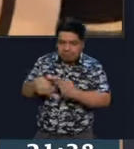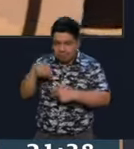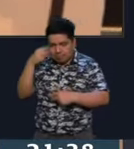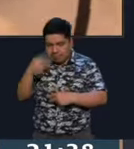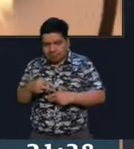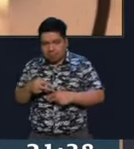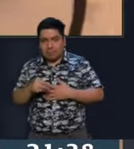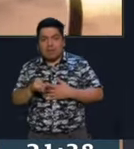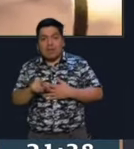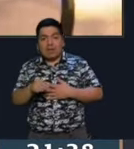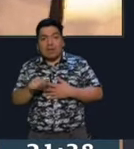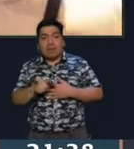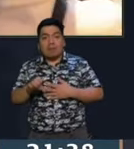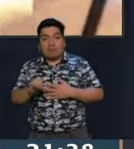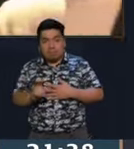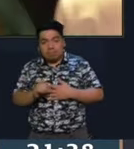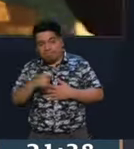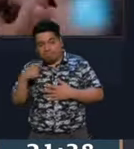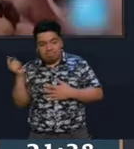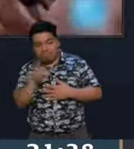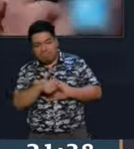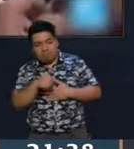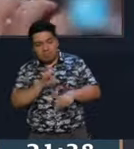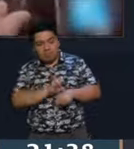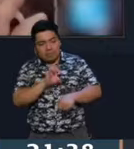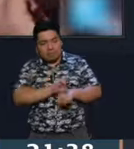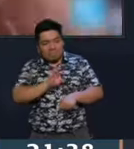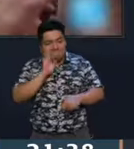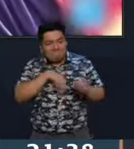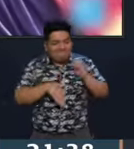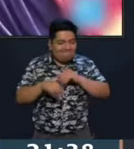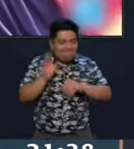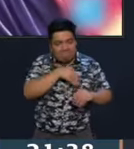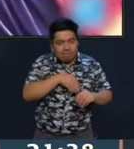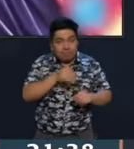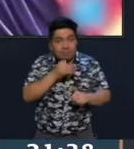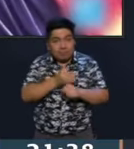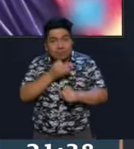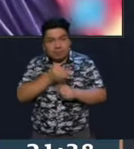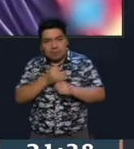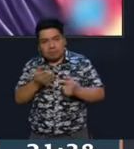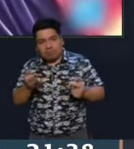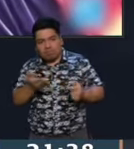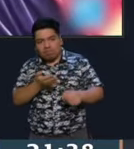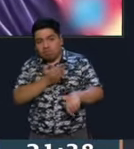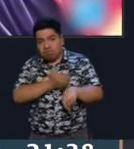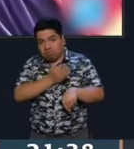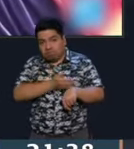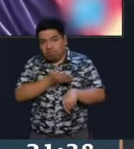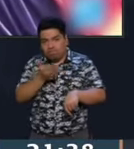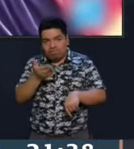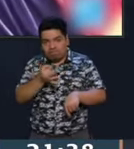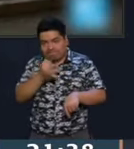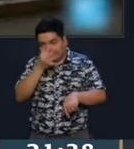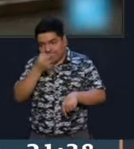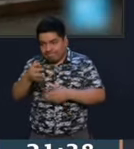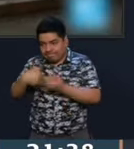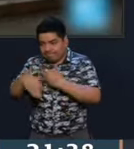Luis Almagro, y aún así salió a condenar lo que hizo el Ecuador, van a tener una condena casi